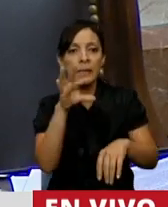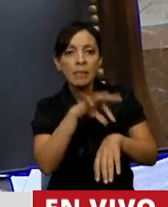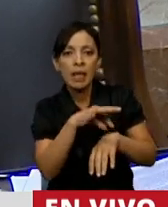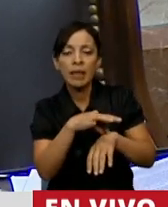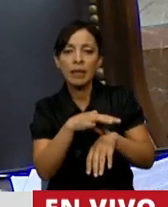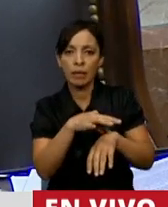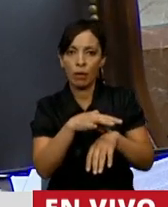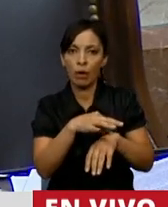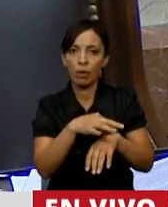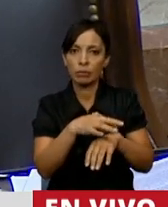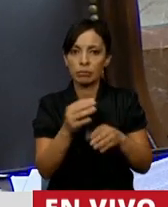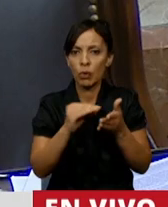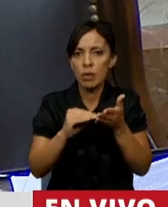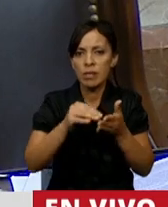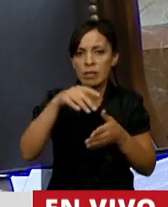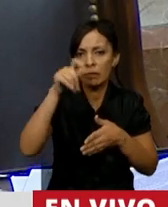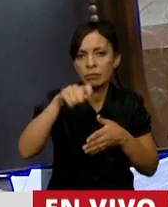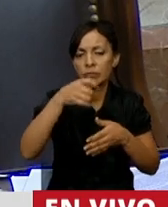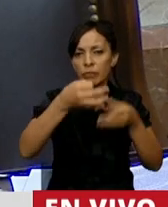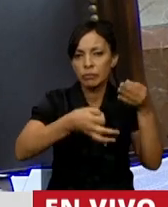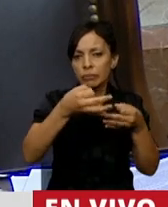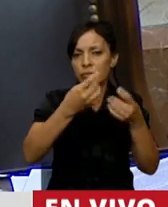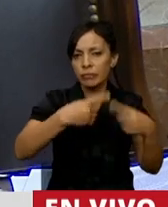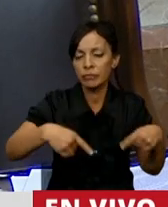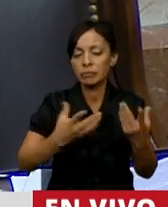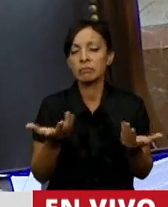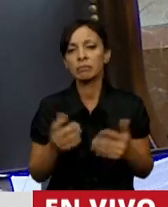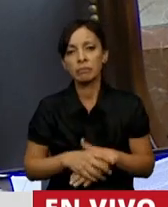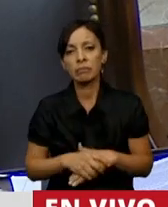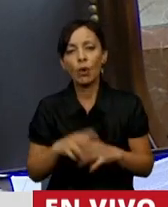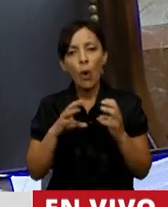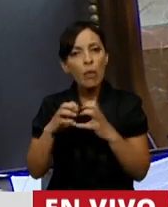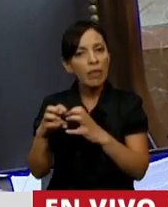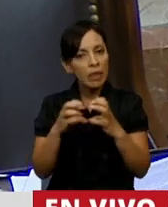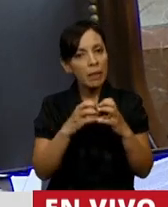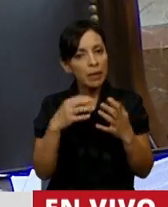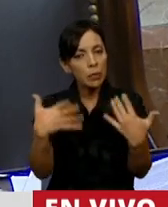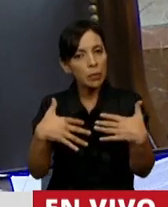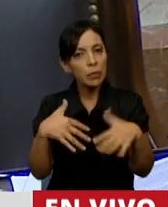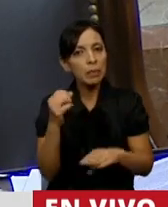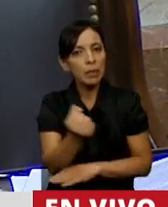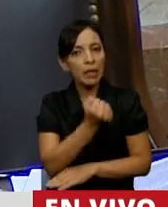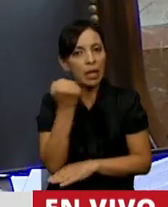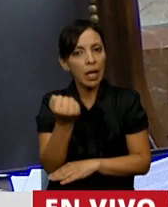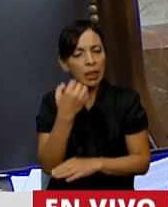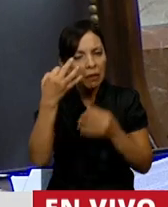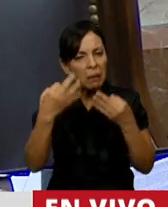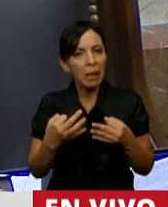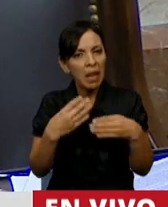médicos, constitucionalistas. Realmente hubo un debate importante y a la altura de la